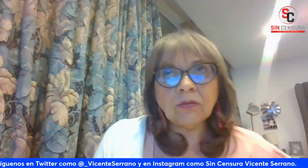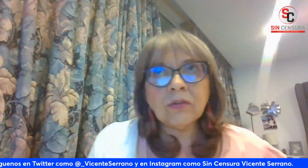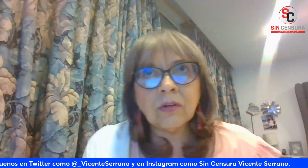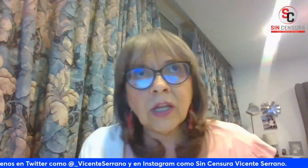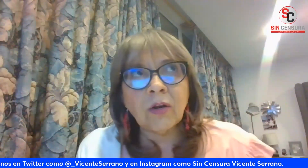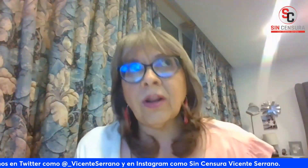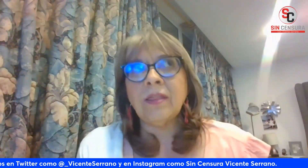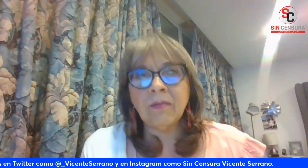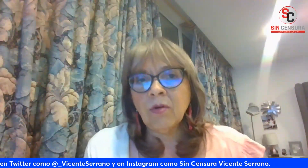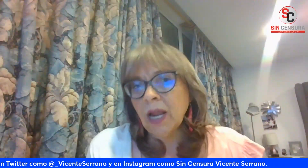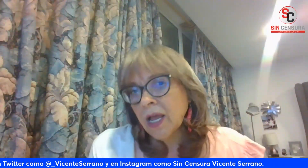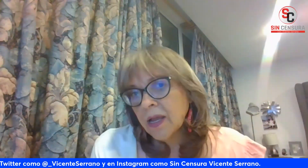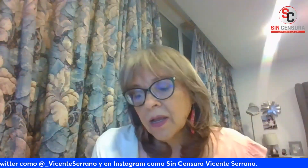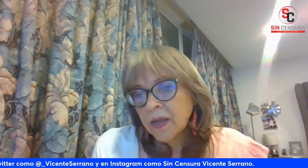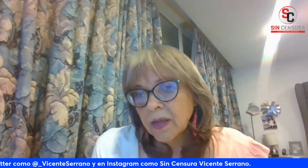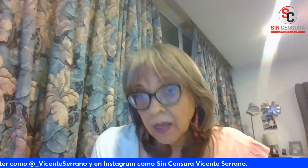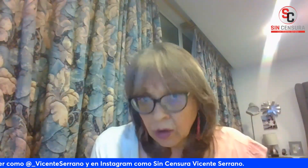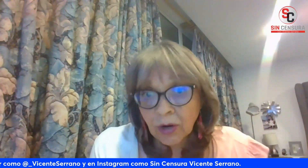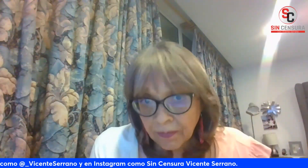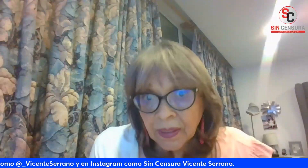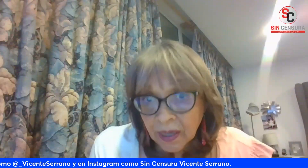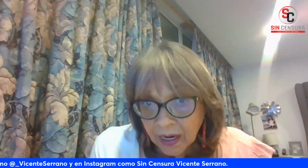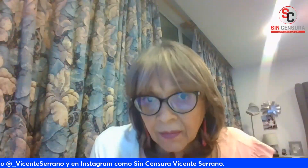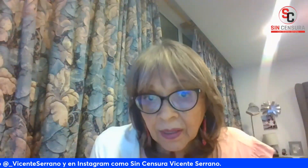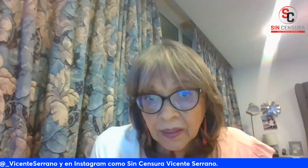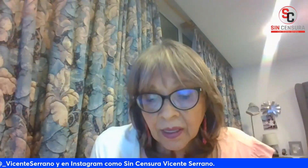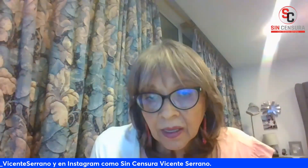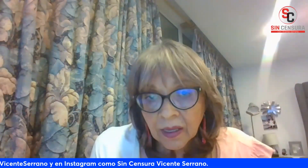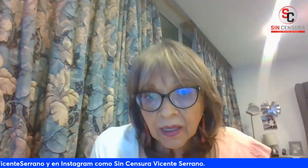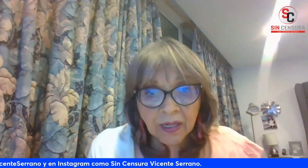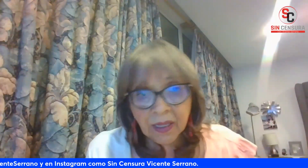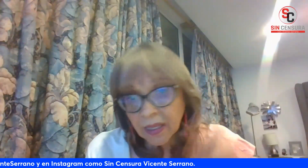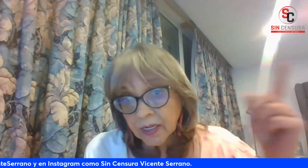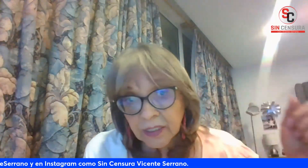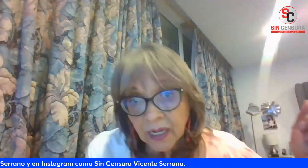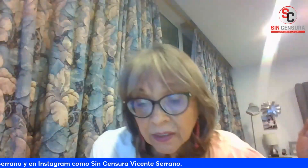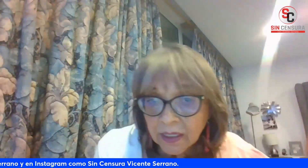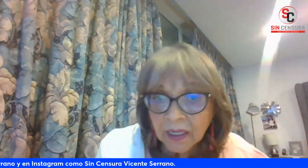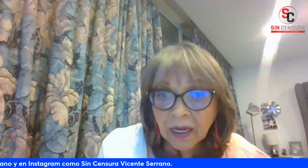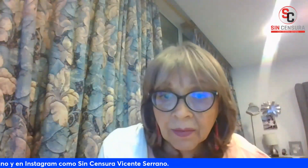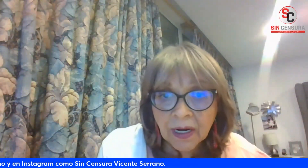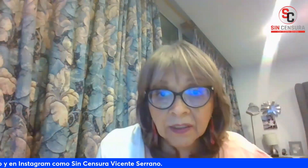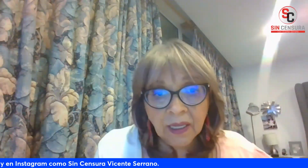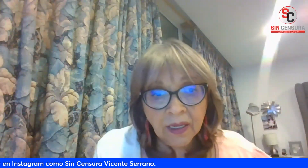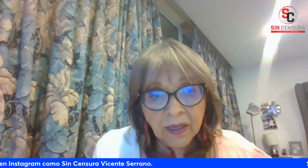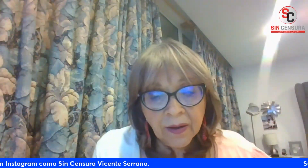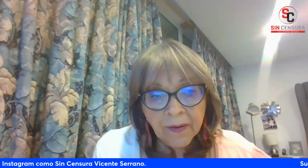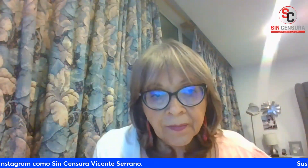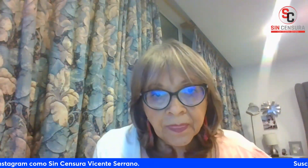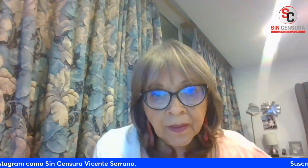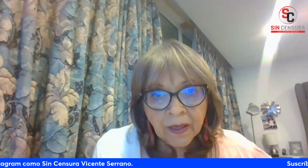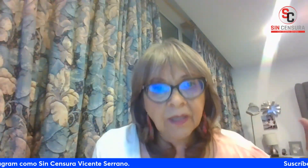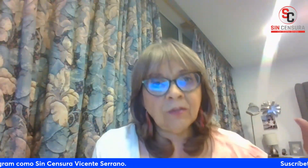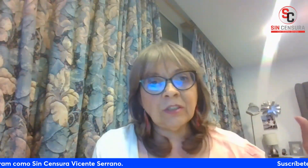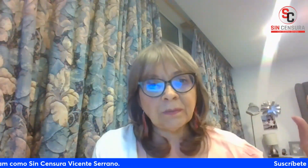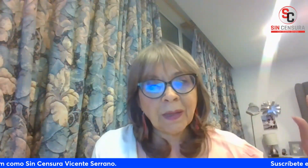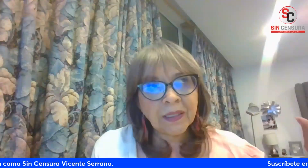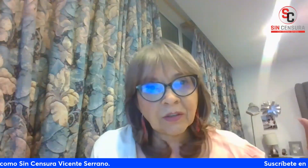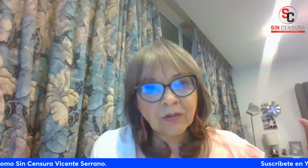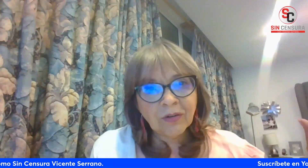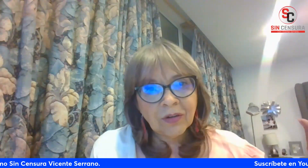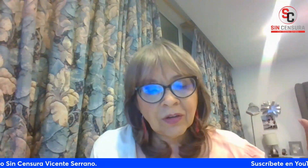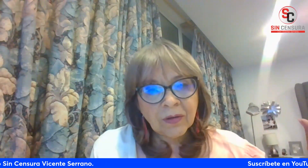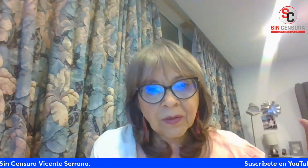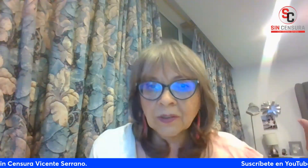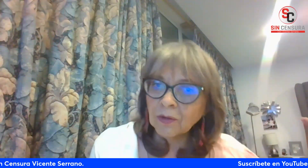el discurso de Loret de Mola y lo repite realmente, y el de Denise Dresser y el de Carmen Aristegui. Y entonces te